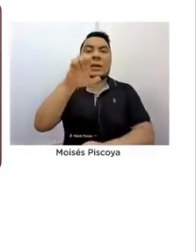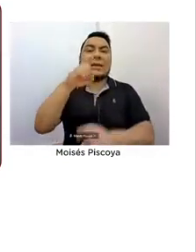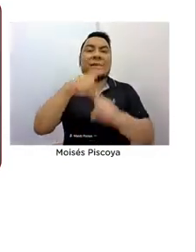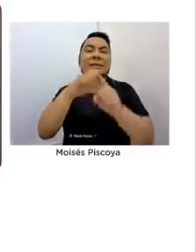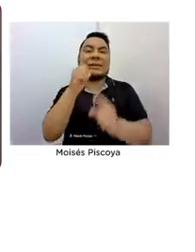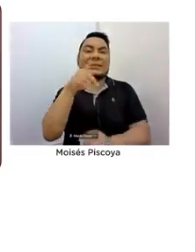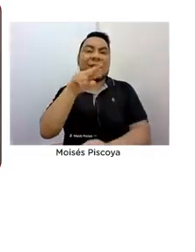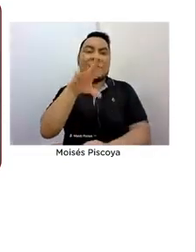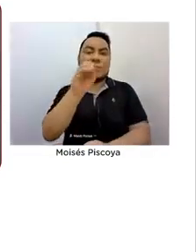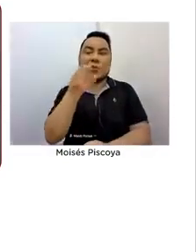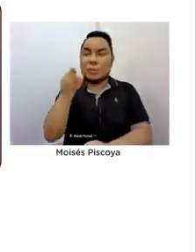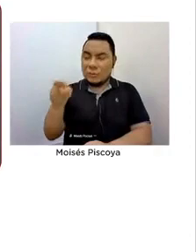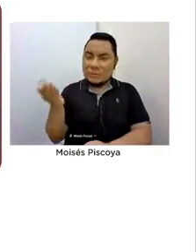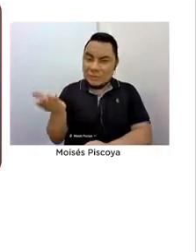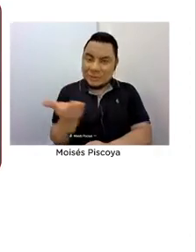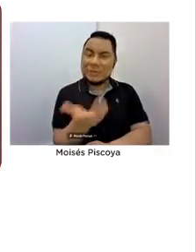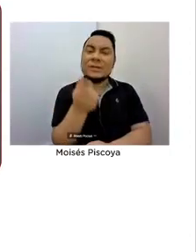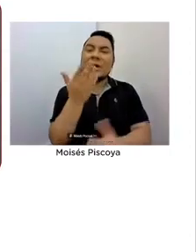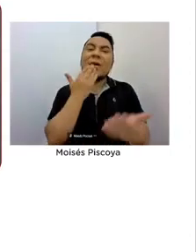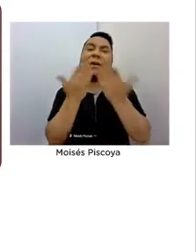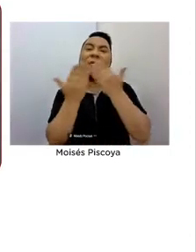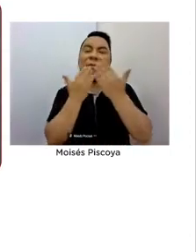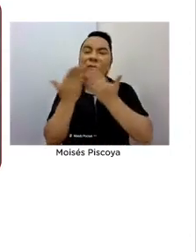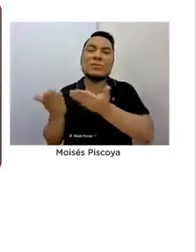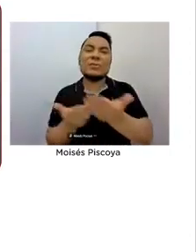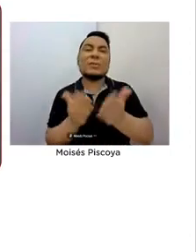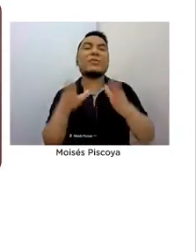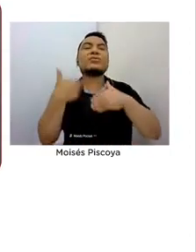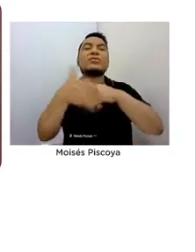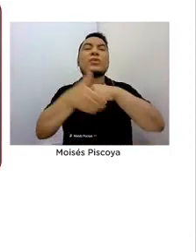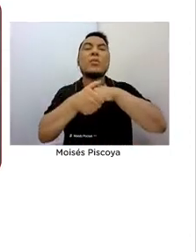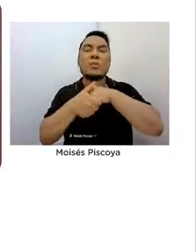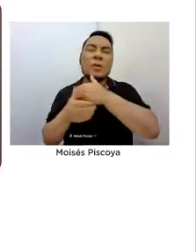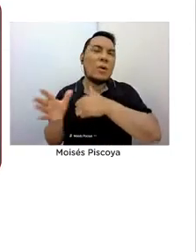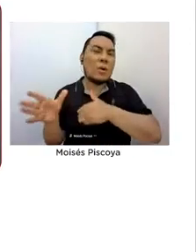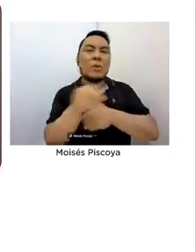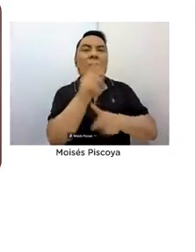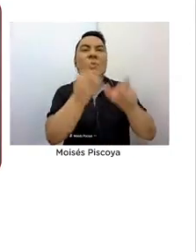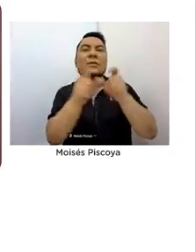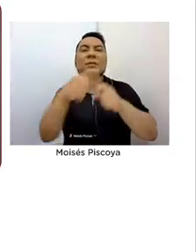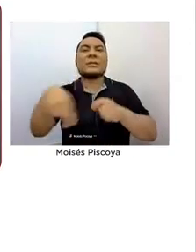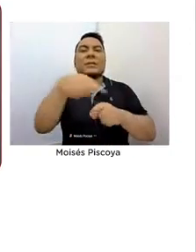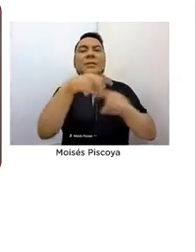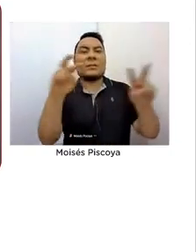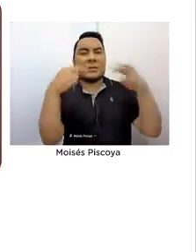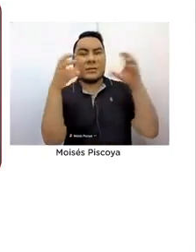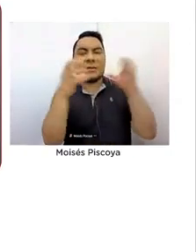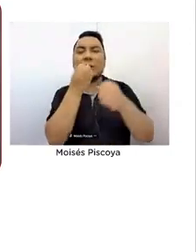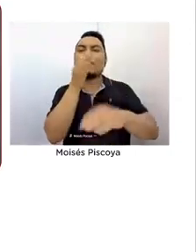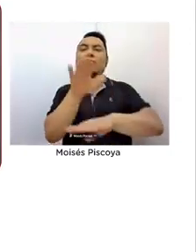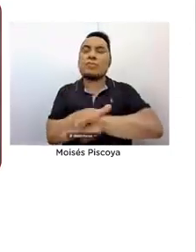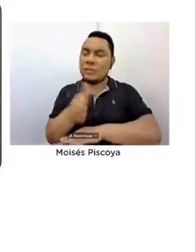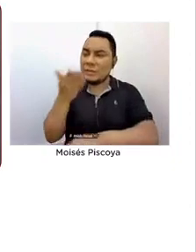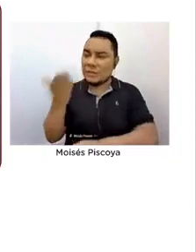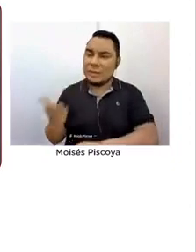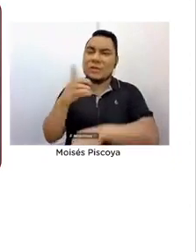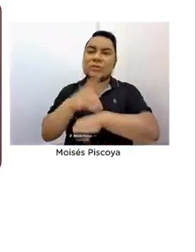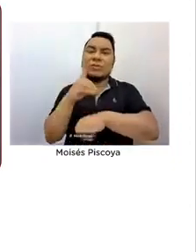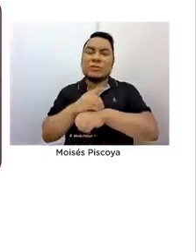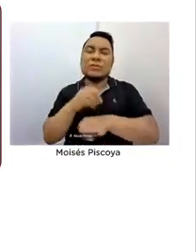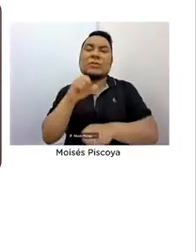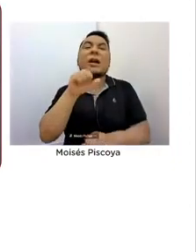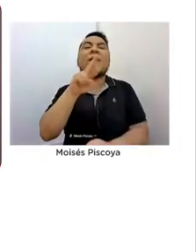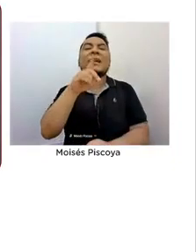Valdivia, a quien dejamos en el uso de la palabra para sus saludos a todos los participantes de nuestro evento. Buenas tardes, doctor Saco